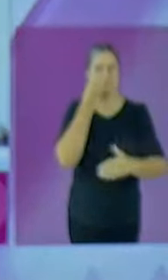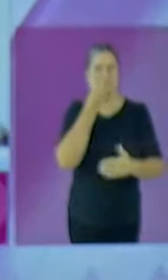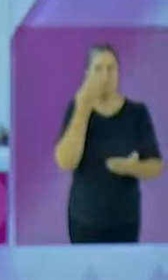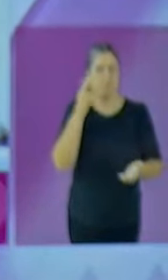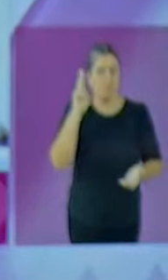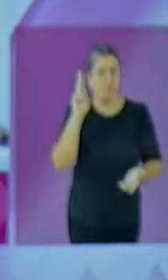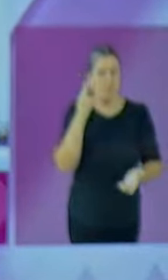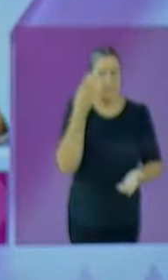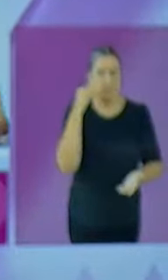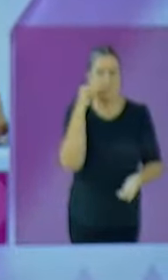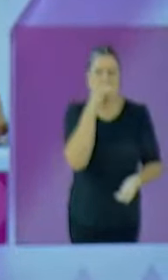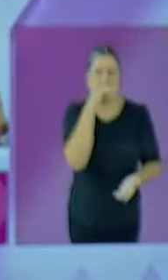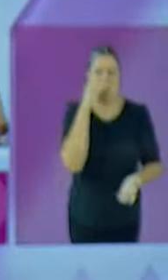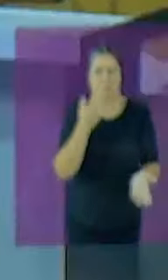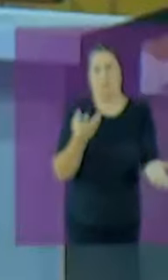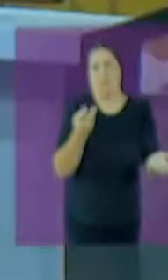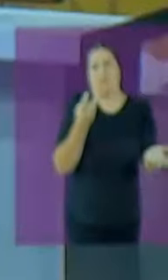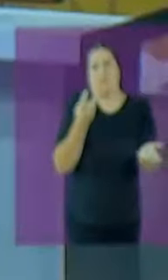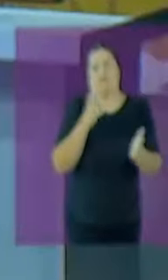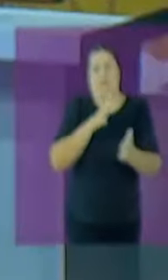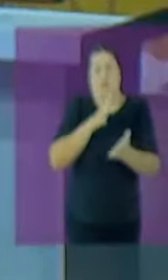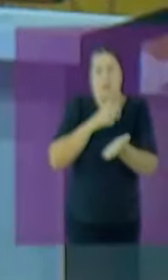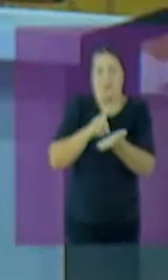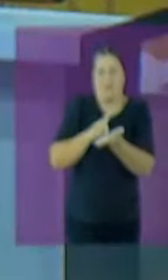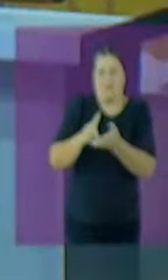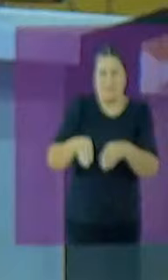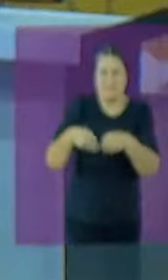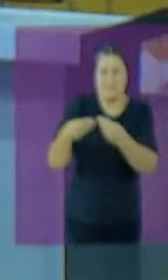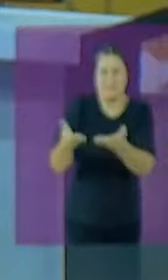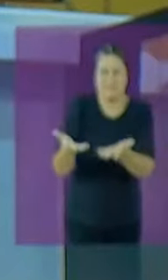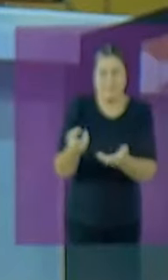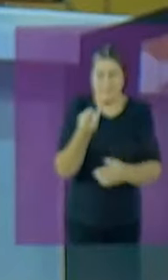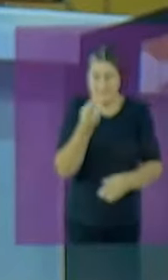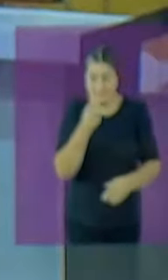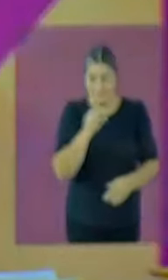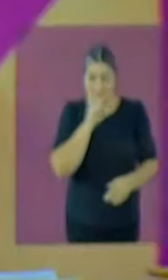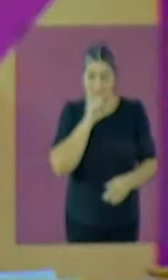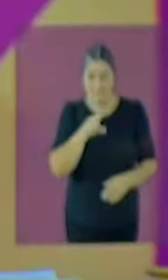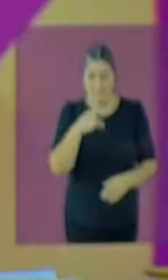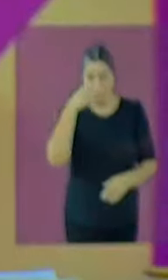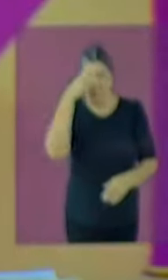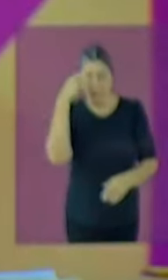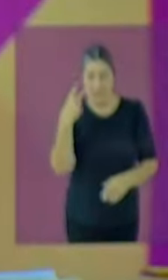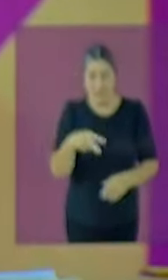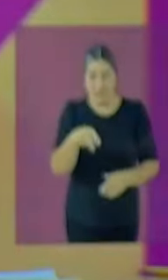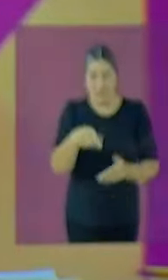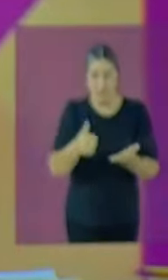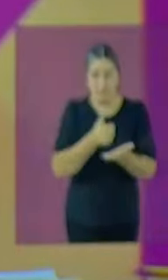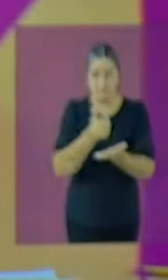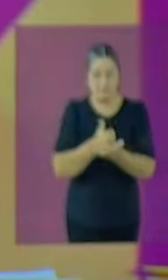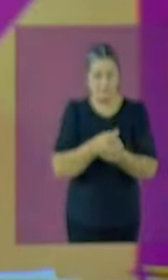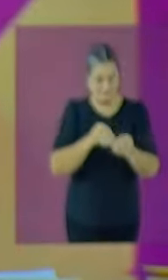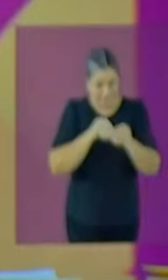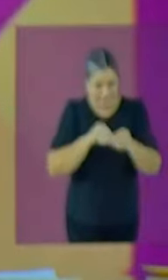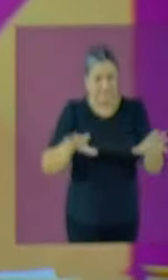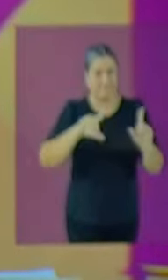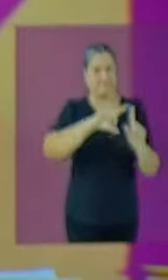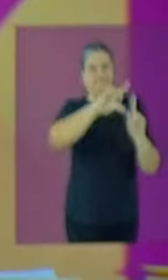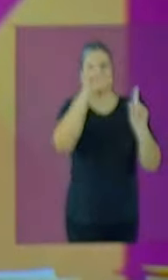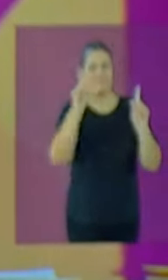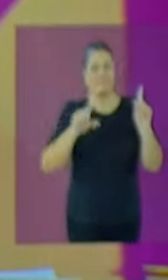No le tengo ningún resentimiento, por el contrario, le tengo muchísimo cariño al PAN, a esa institución. Sí puedo